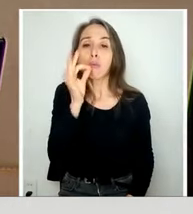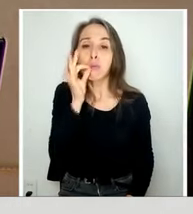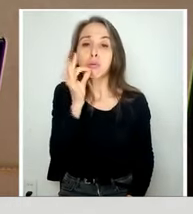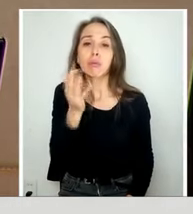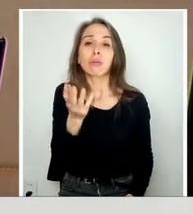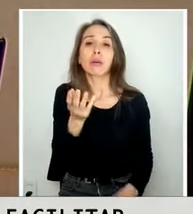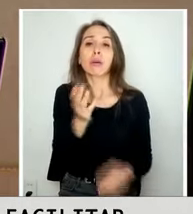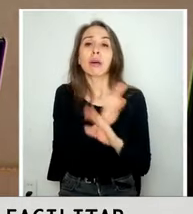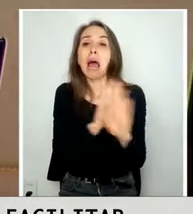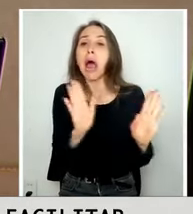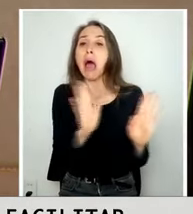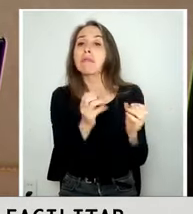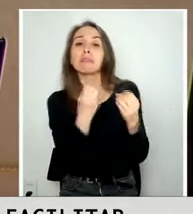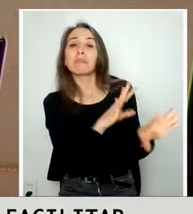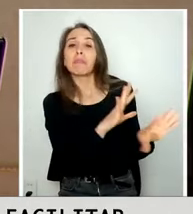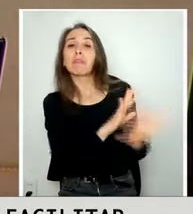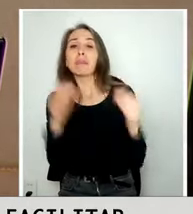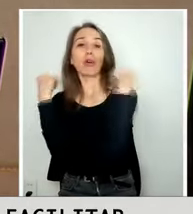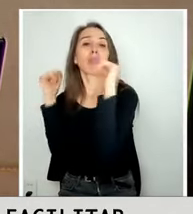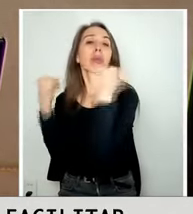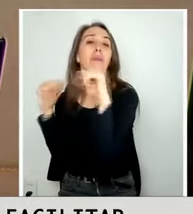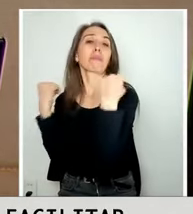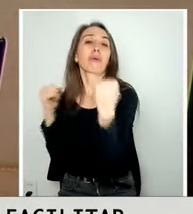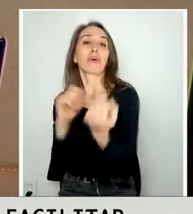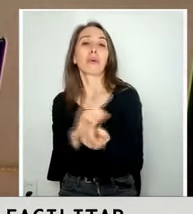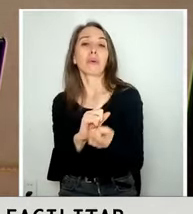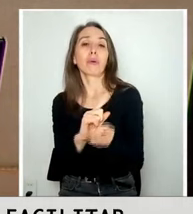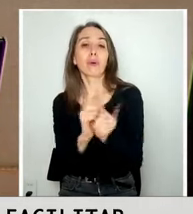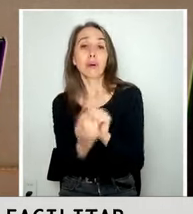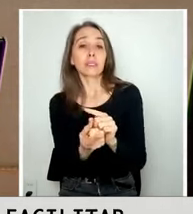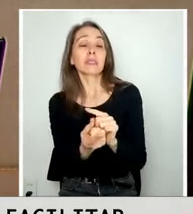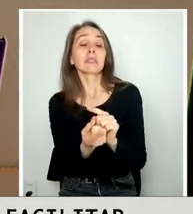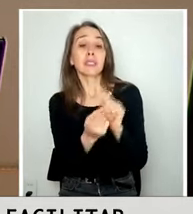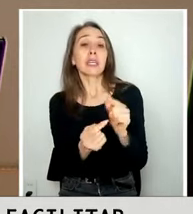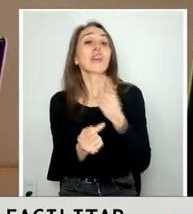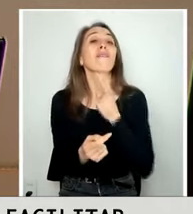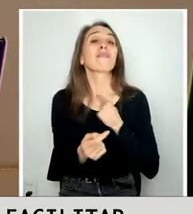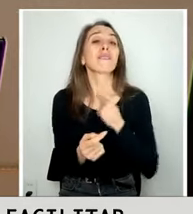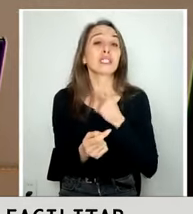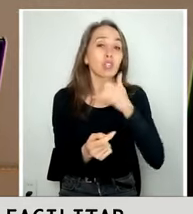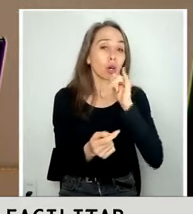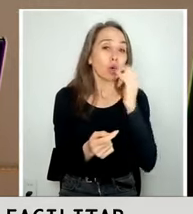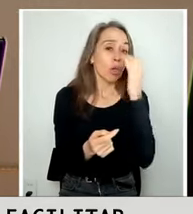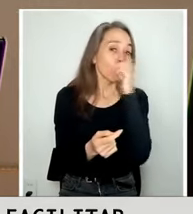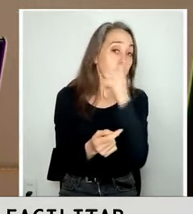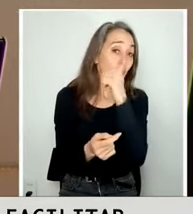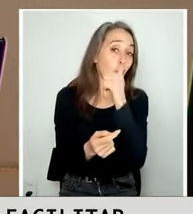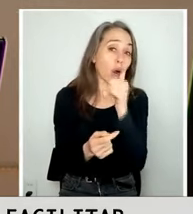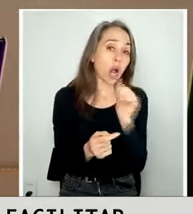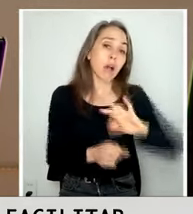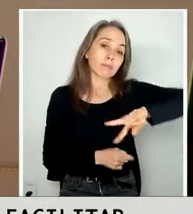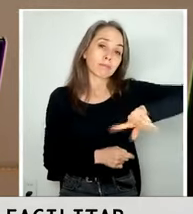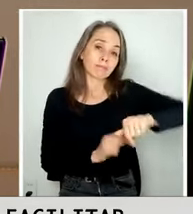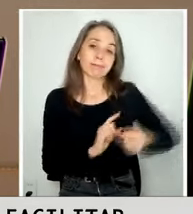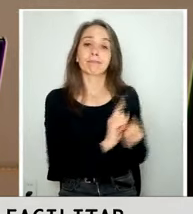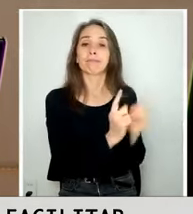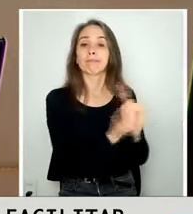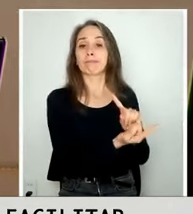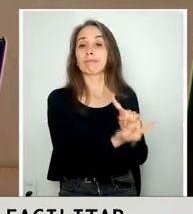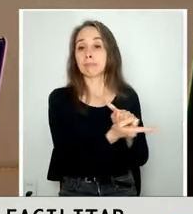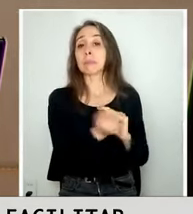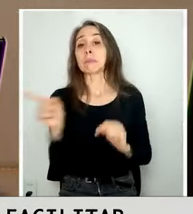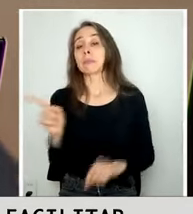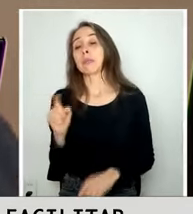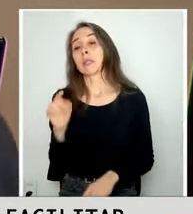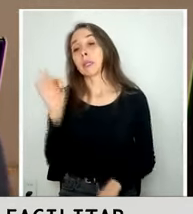y también que lleva ese camino a la delincuencia Así que hago la petición ministro para que